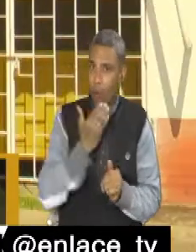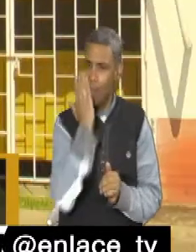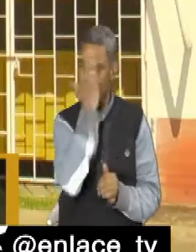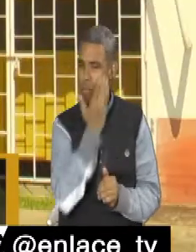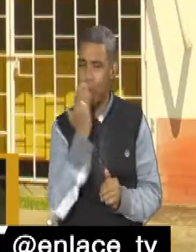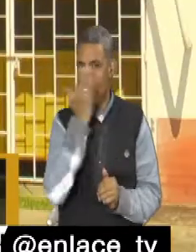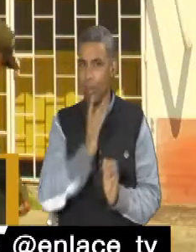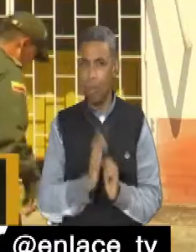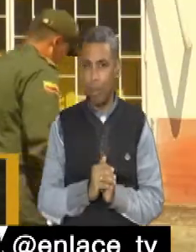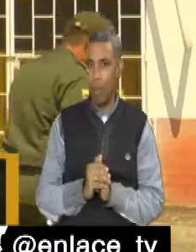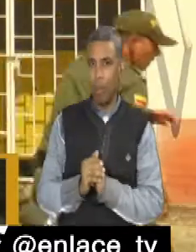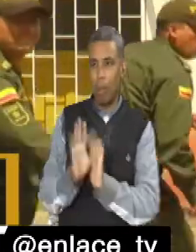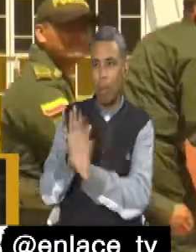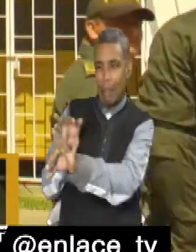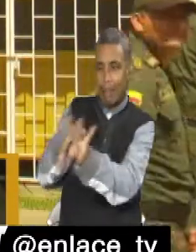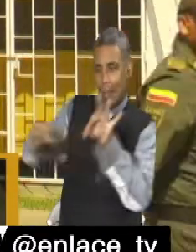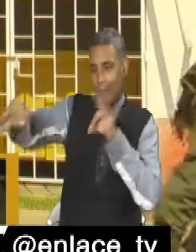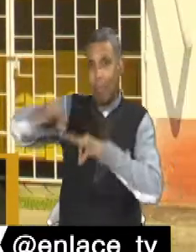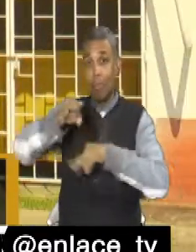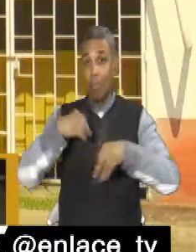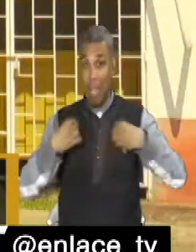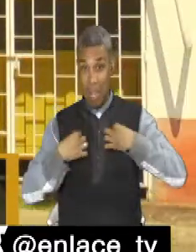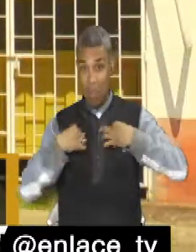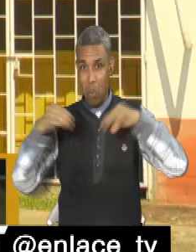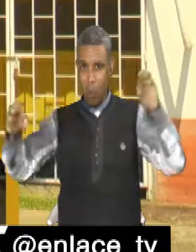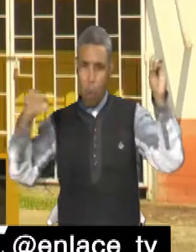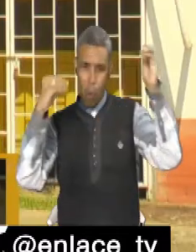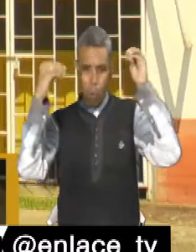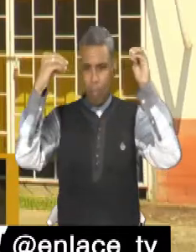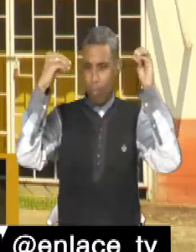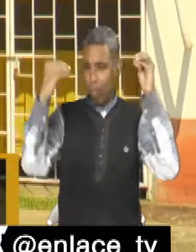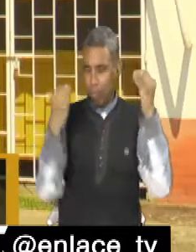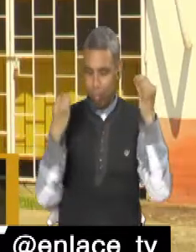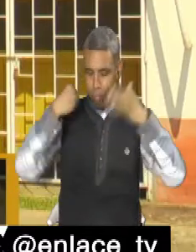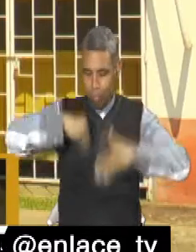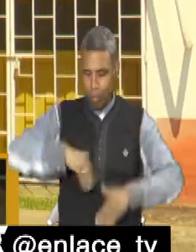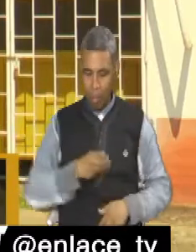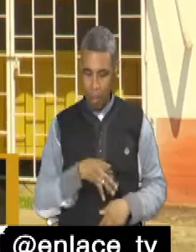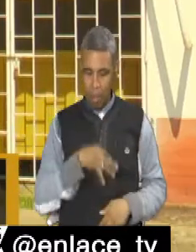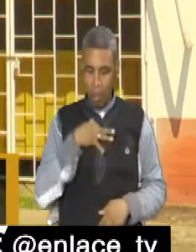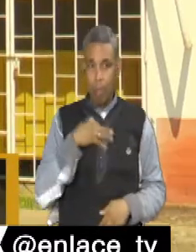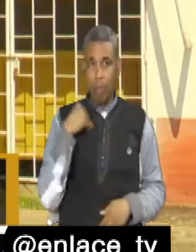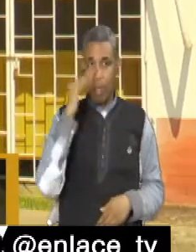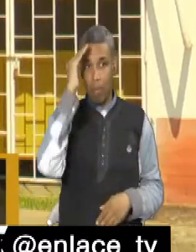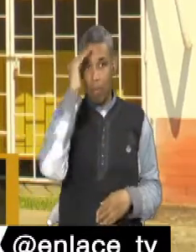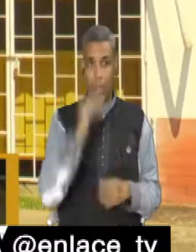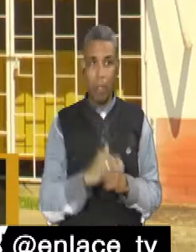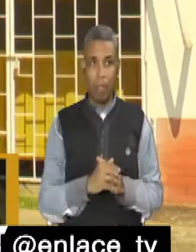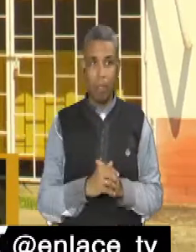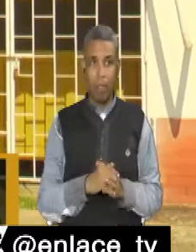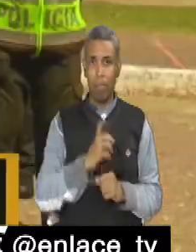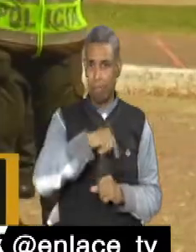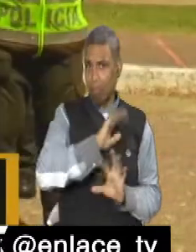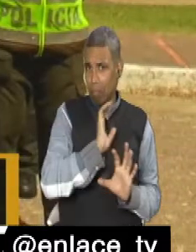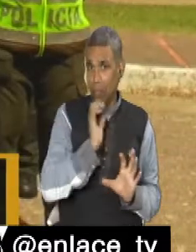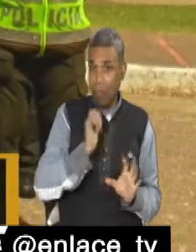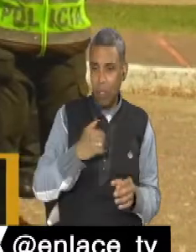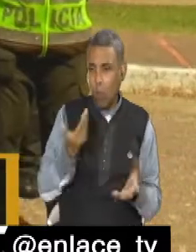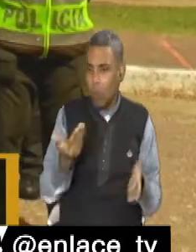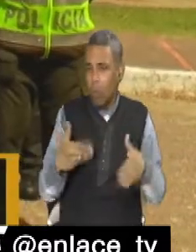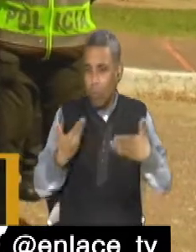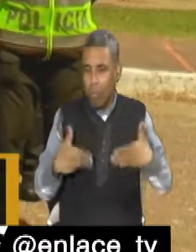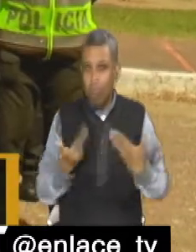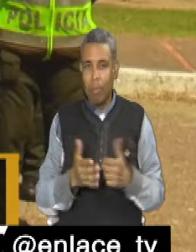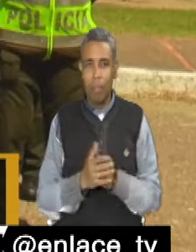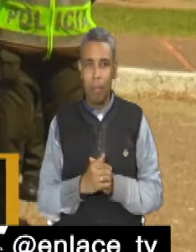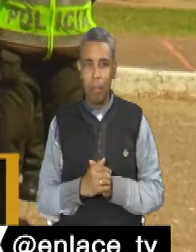pues con el equipo de trabajo del Banco de Bogotá, que somos la mayoría que estamos aquí participando, pues vivir esta experiencia. La jornada para